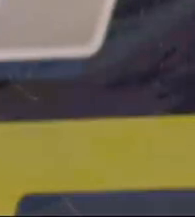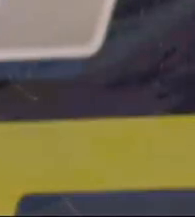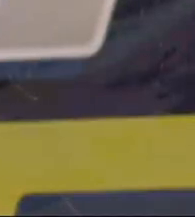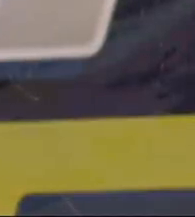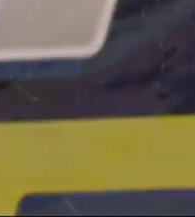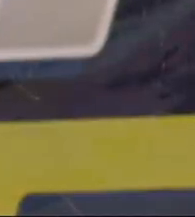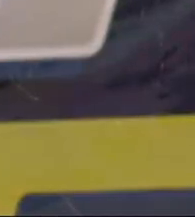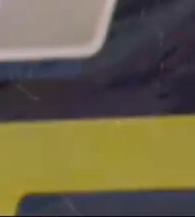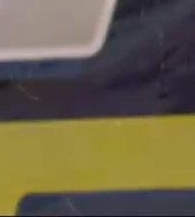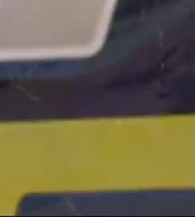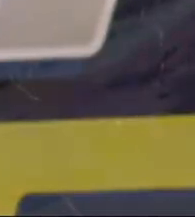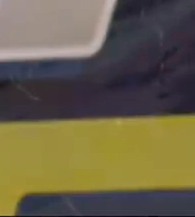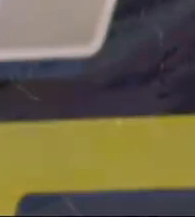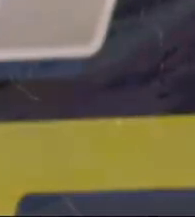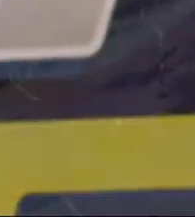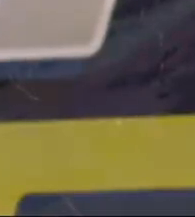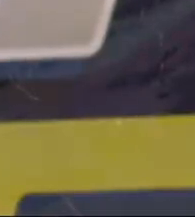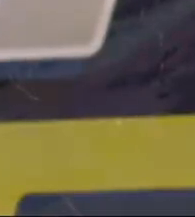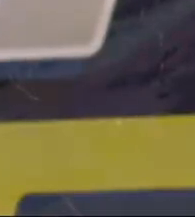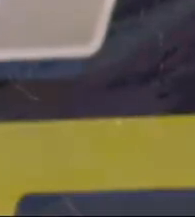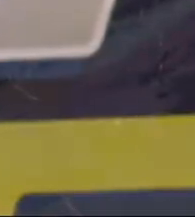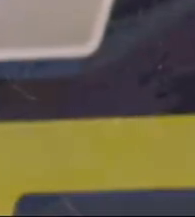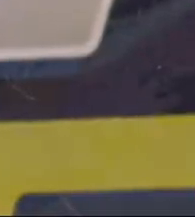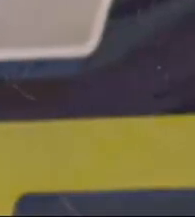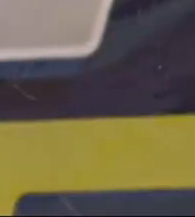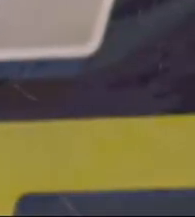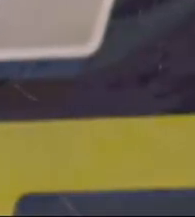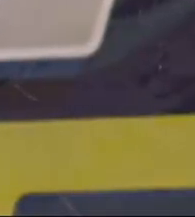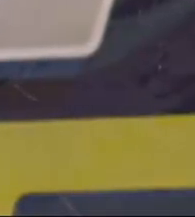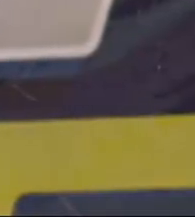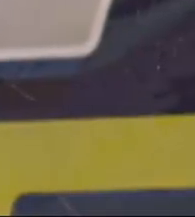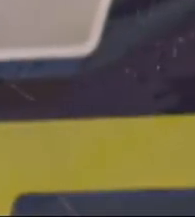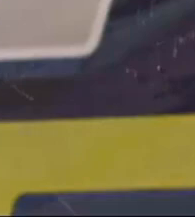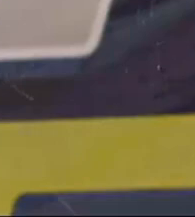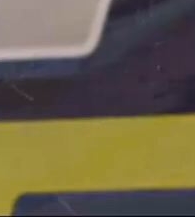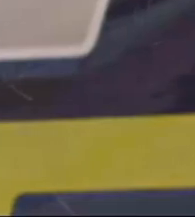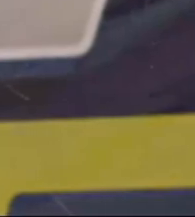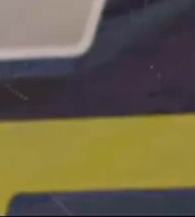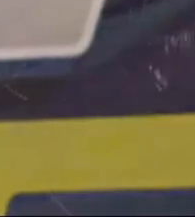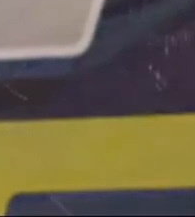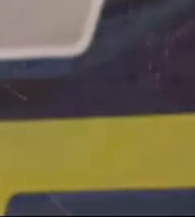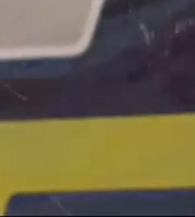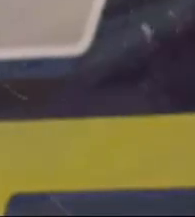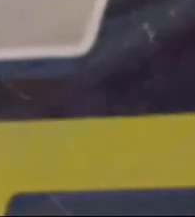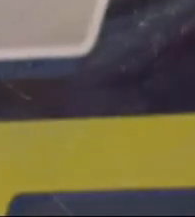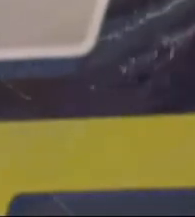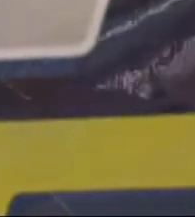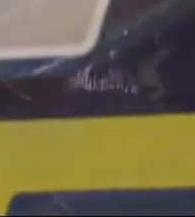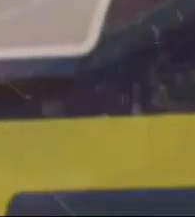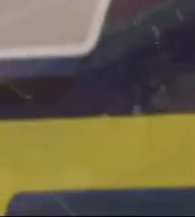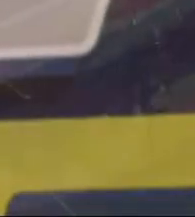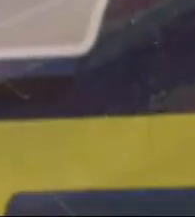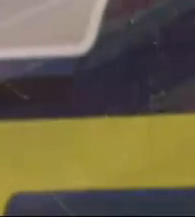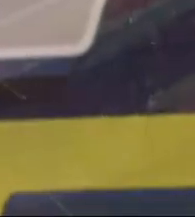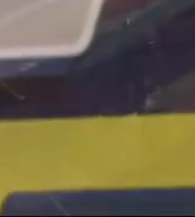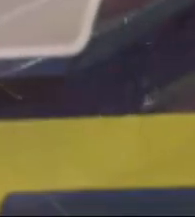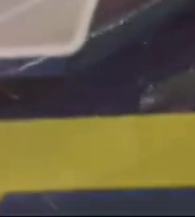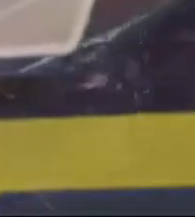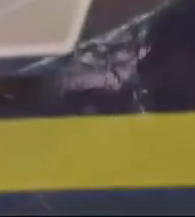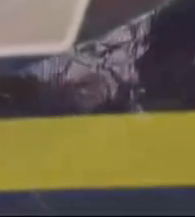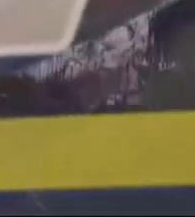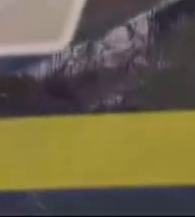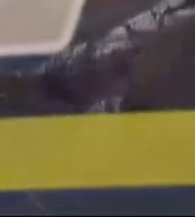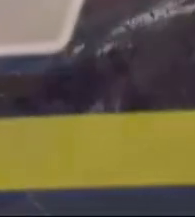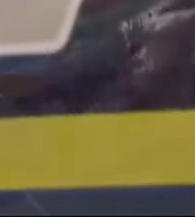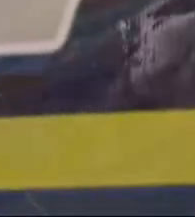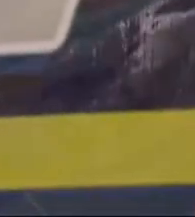Bienvenidos a Oriente Noticias, su mejor opción en información. Estamos trabajando para informarlo hoy en vivo y en directo desde el parque principal del municipio de Cimitarra, en el